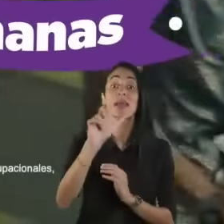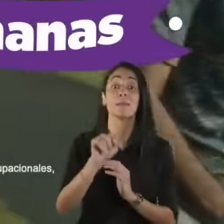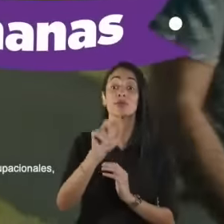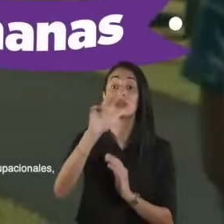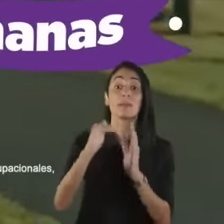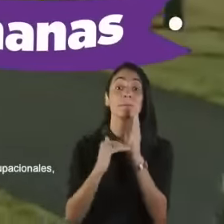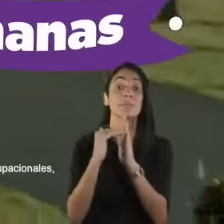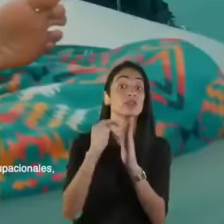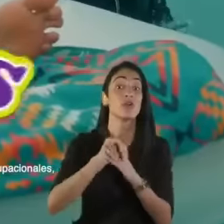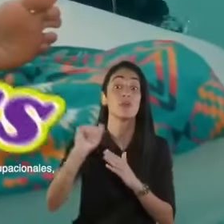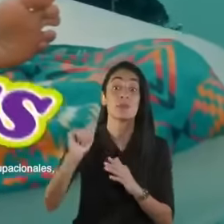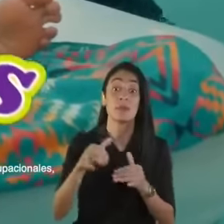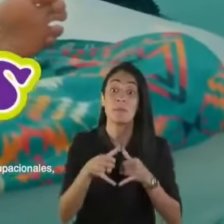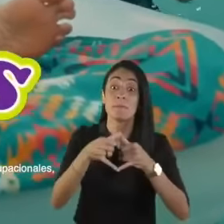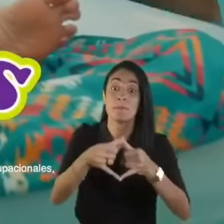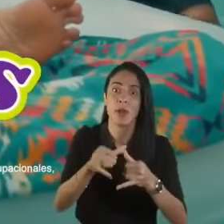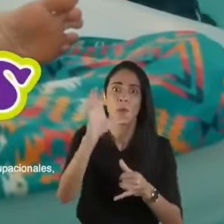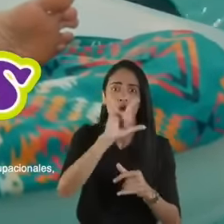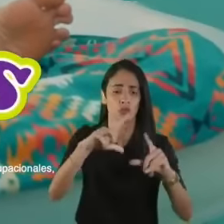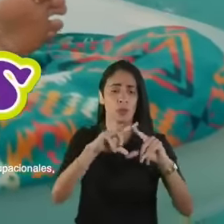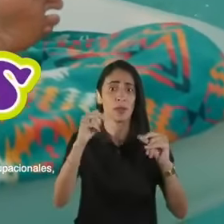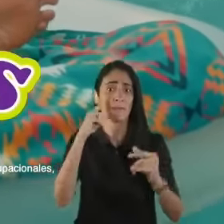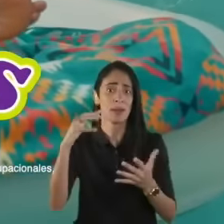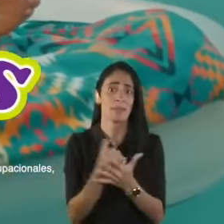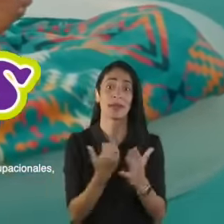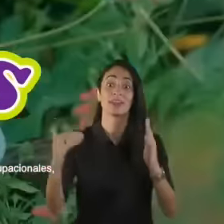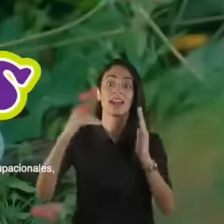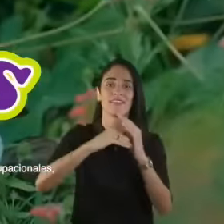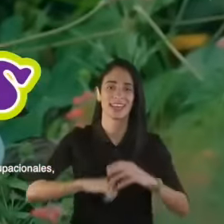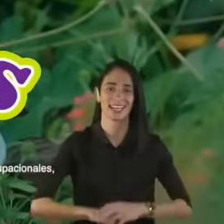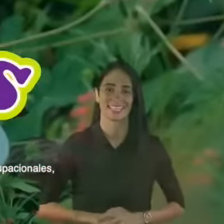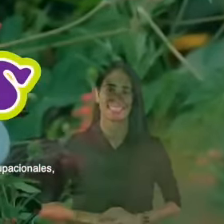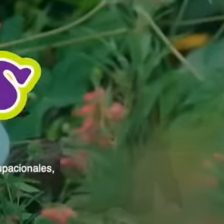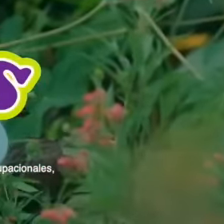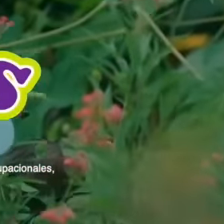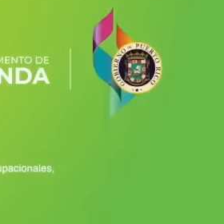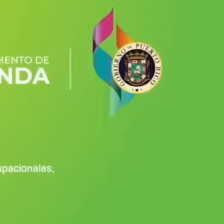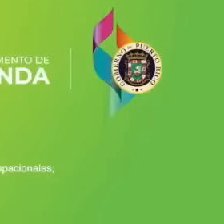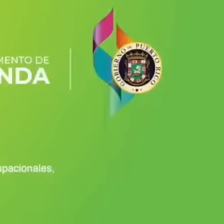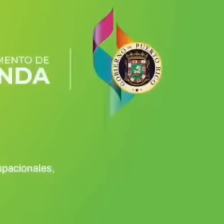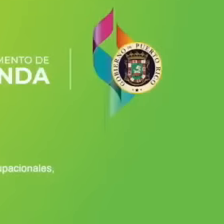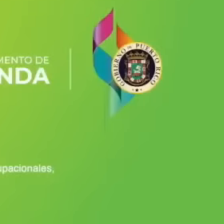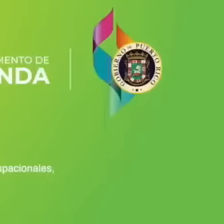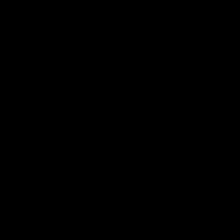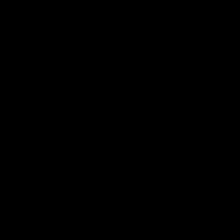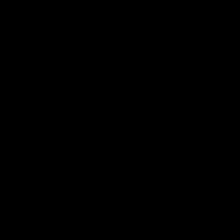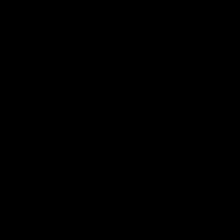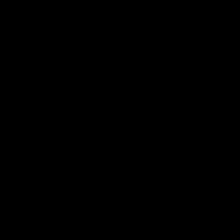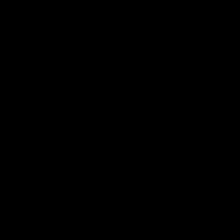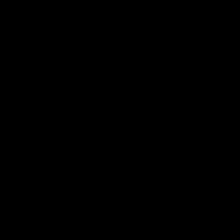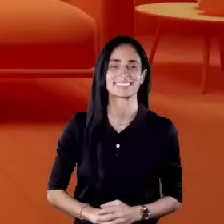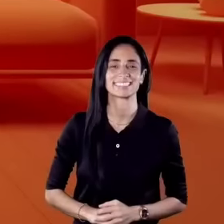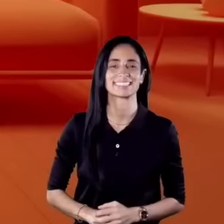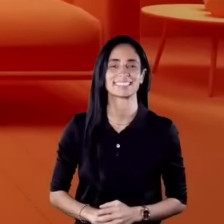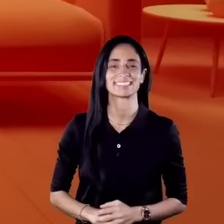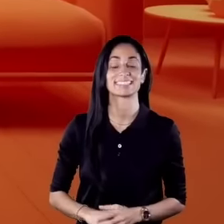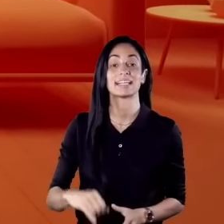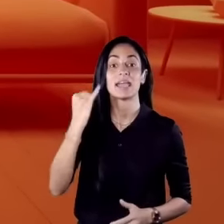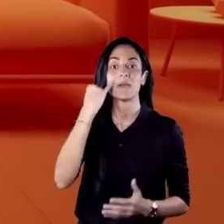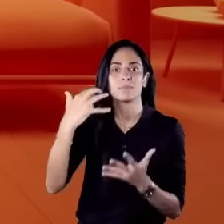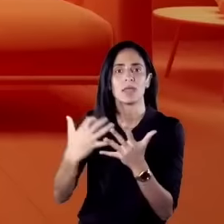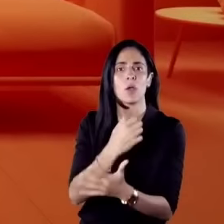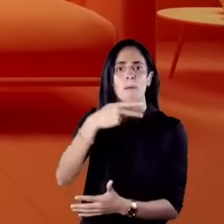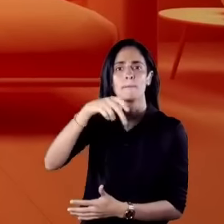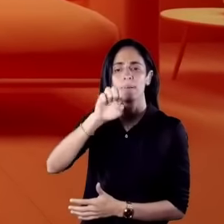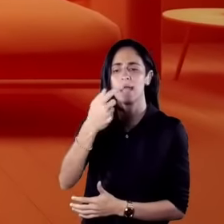partes, repartiendo más de 3.3 millones en premios. ¡Busca tu billete para que te pegues otra vez! Si yo me pego en